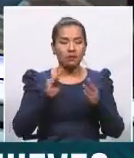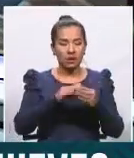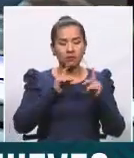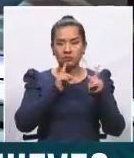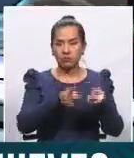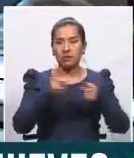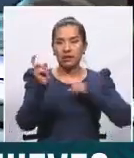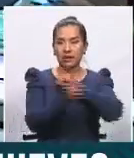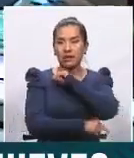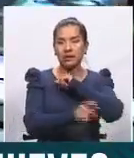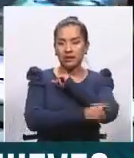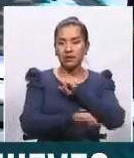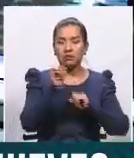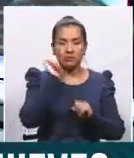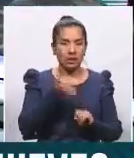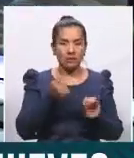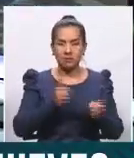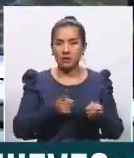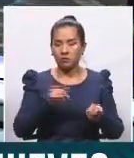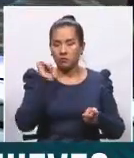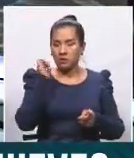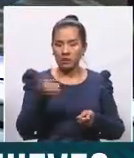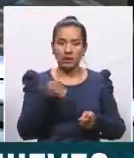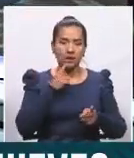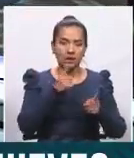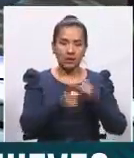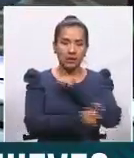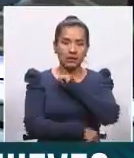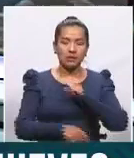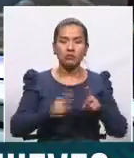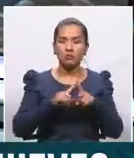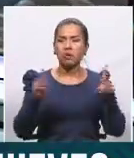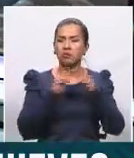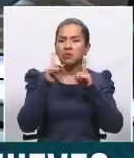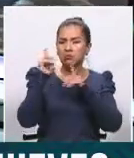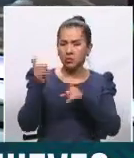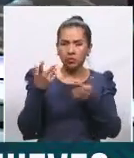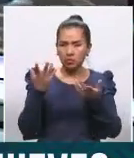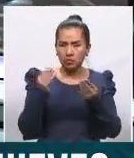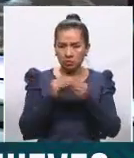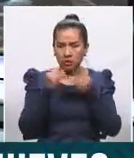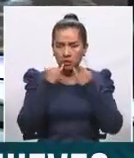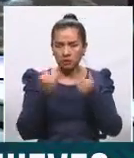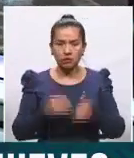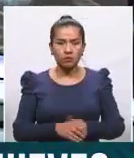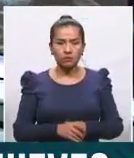una sentencia mañana mismo. ¿Han tenido algún detalle al respecto?